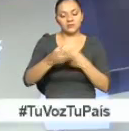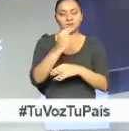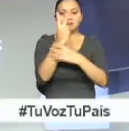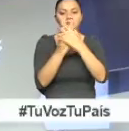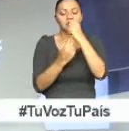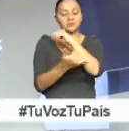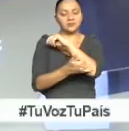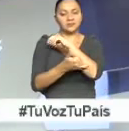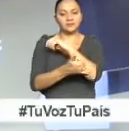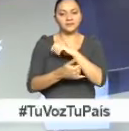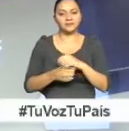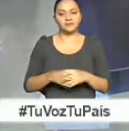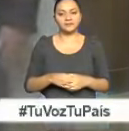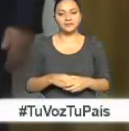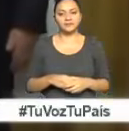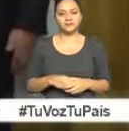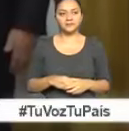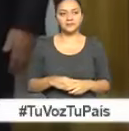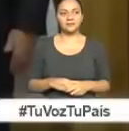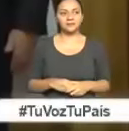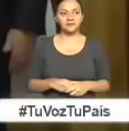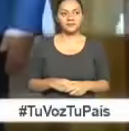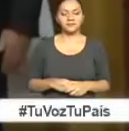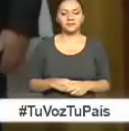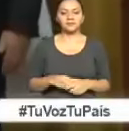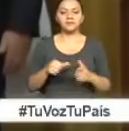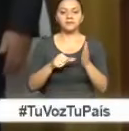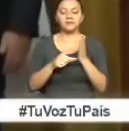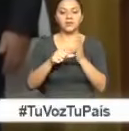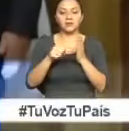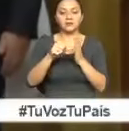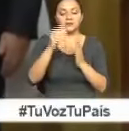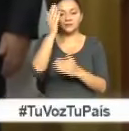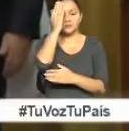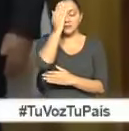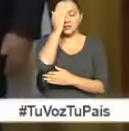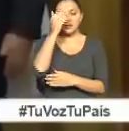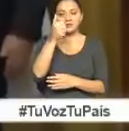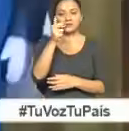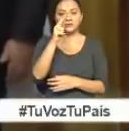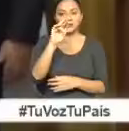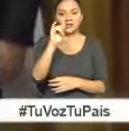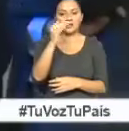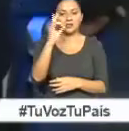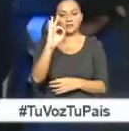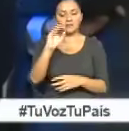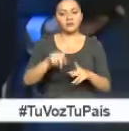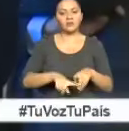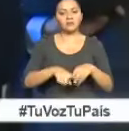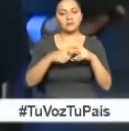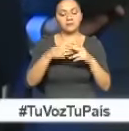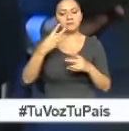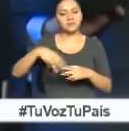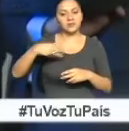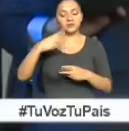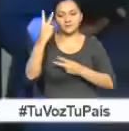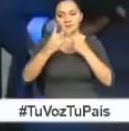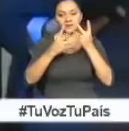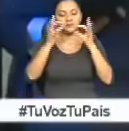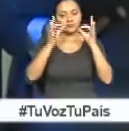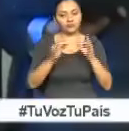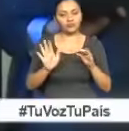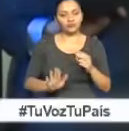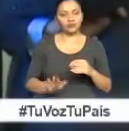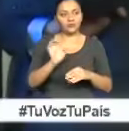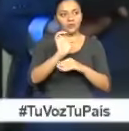ambas naciones. El canciller de Irán, Mohamed Javad Zarif, inició este miércoles una visita oficial a Ecuador